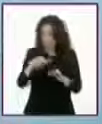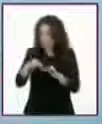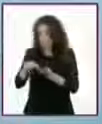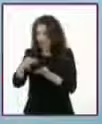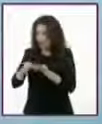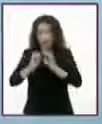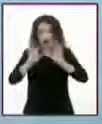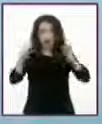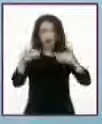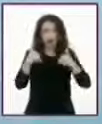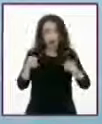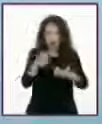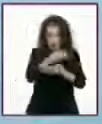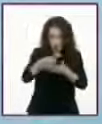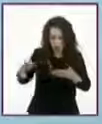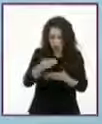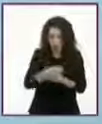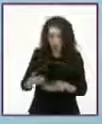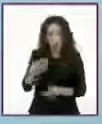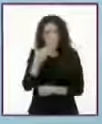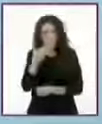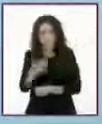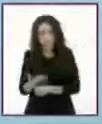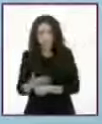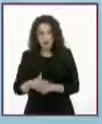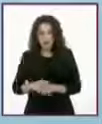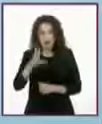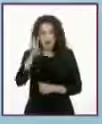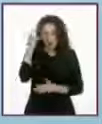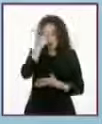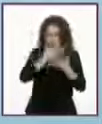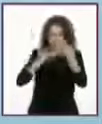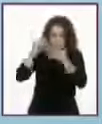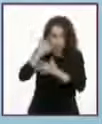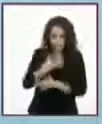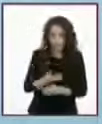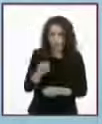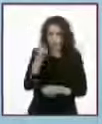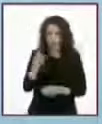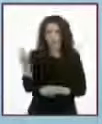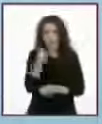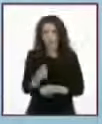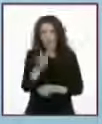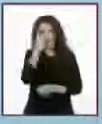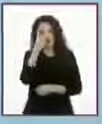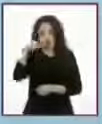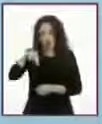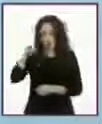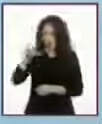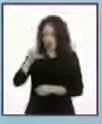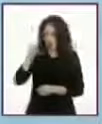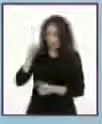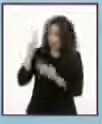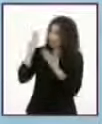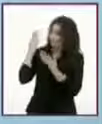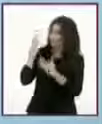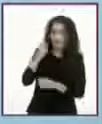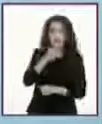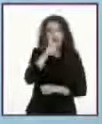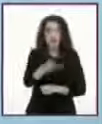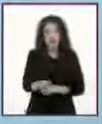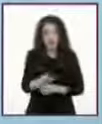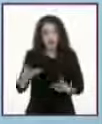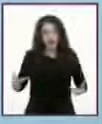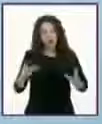a lograr una redacción fluida. Para ello, también son necesarios los nexos, que son palabras que unen dos ideas